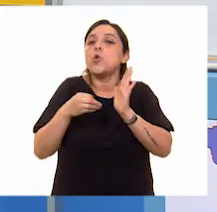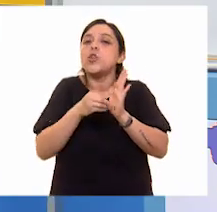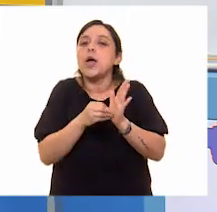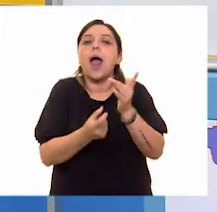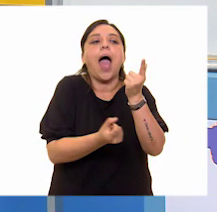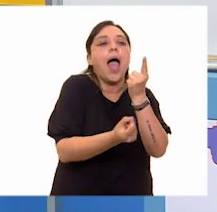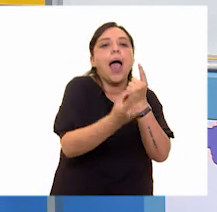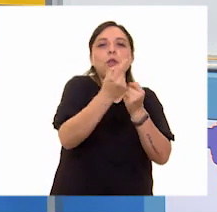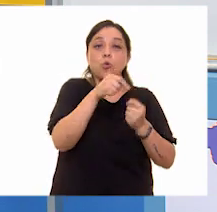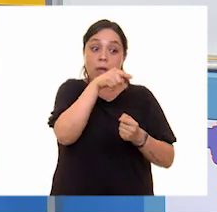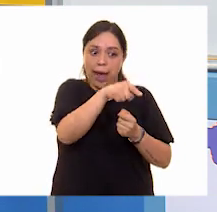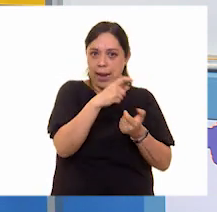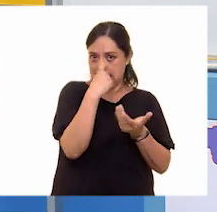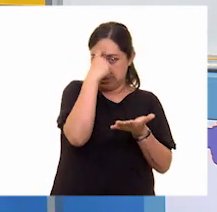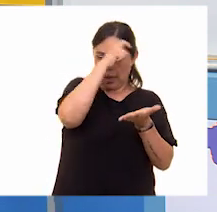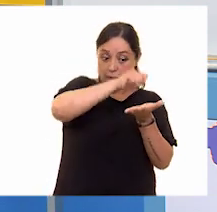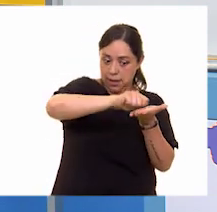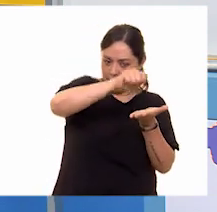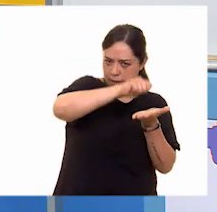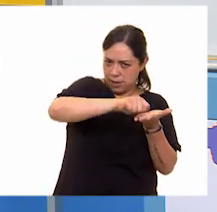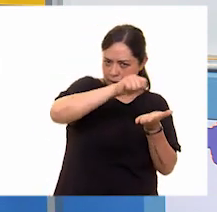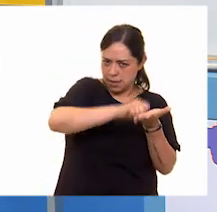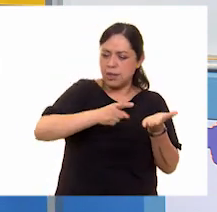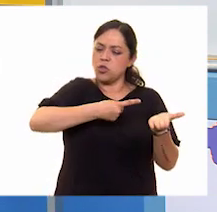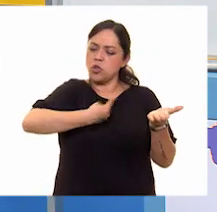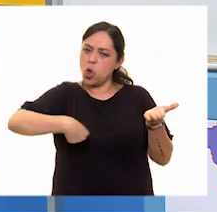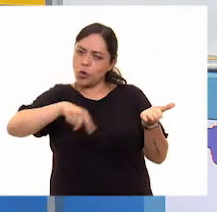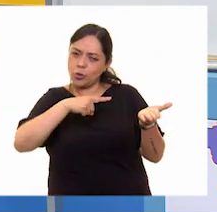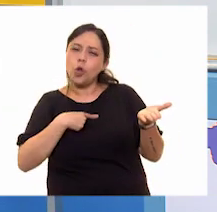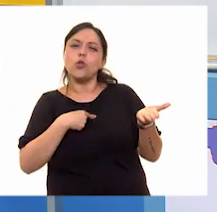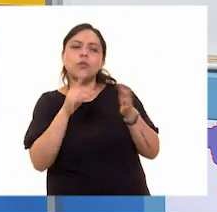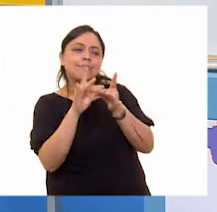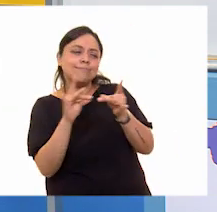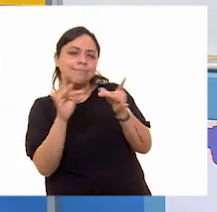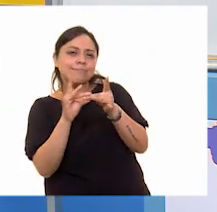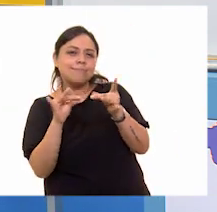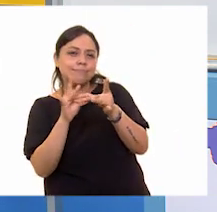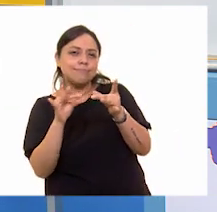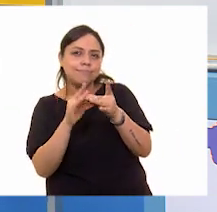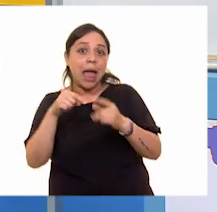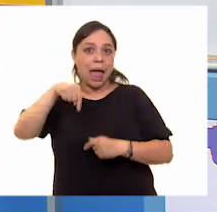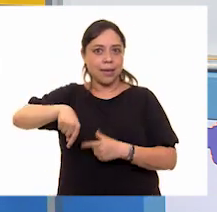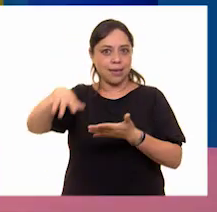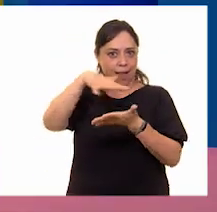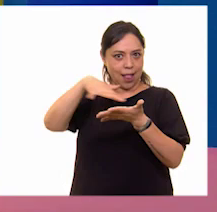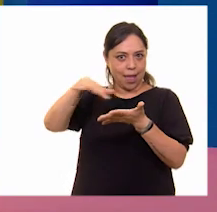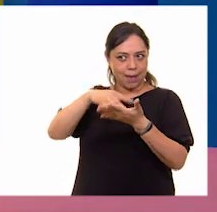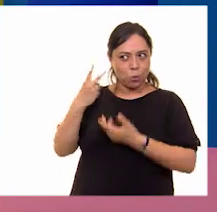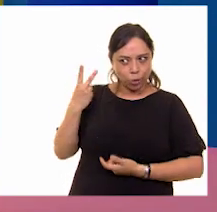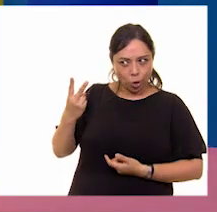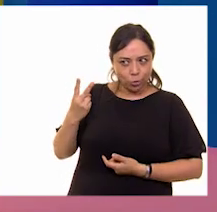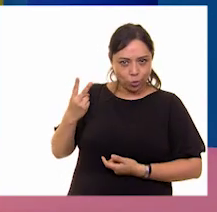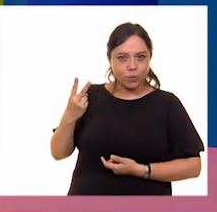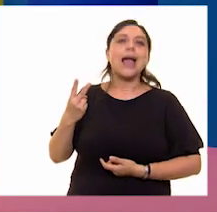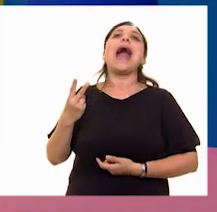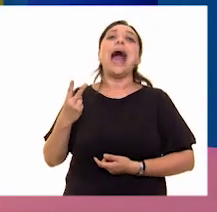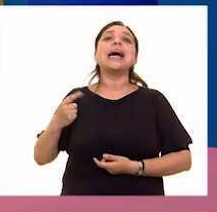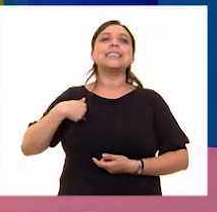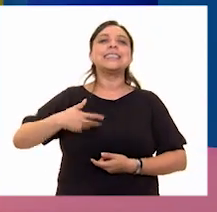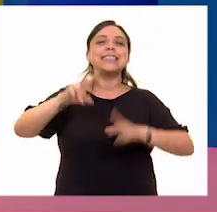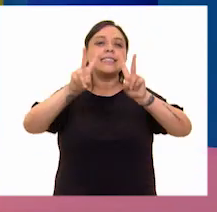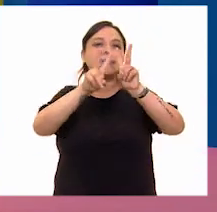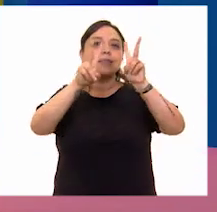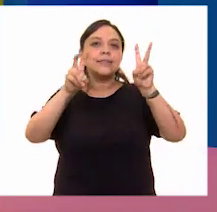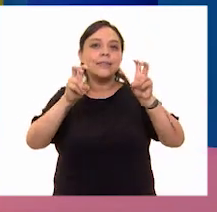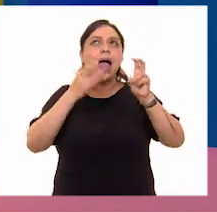así? Sí. Y nosotros leímos aquí en clase 2 de sus obras. Sí, cuando los ratones se daban